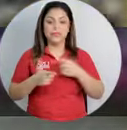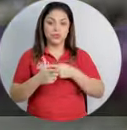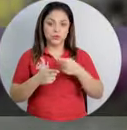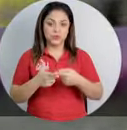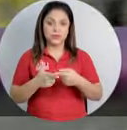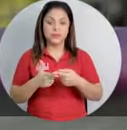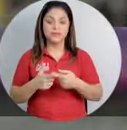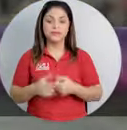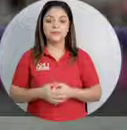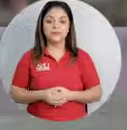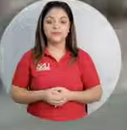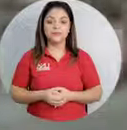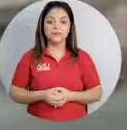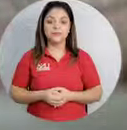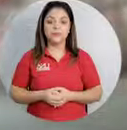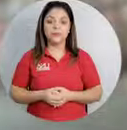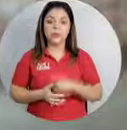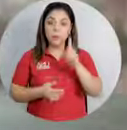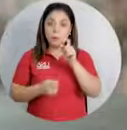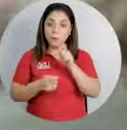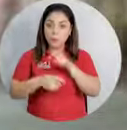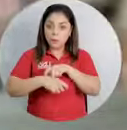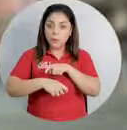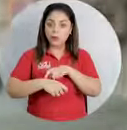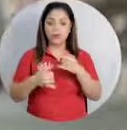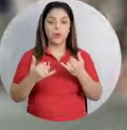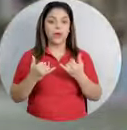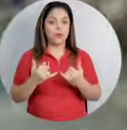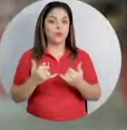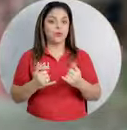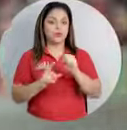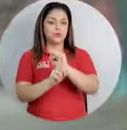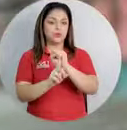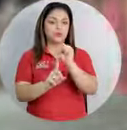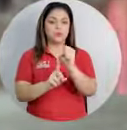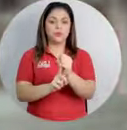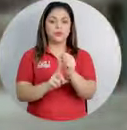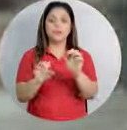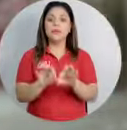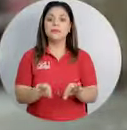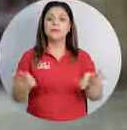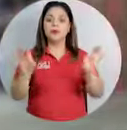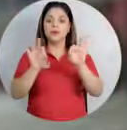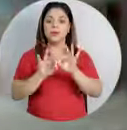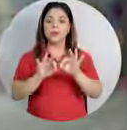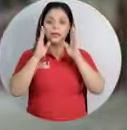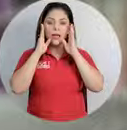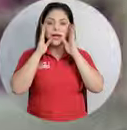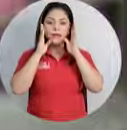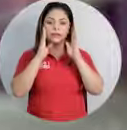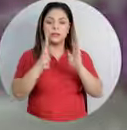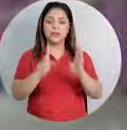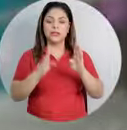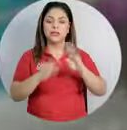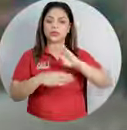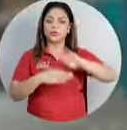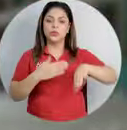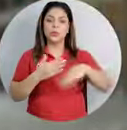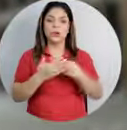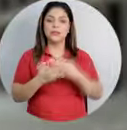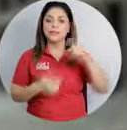supermercado. Hay que, en un momento como en el que estamos, una parte muy importante es atender todas aquellas